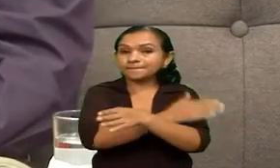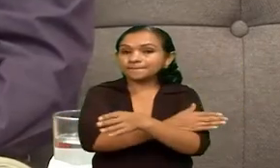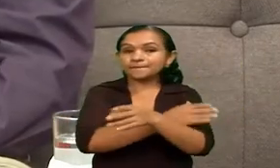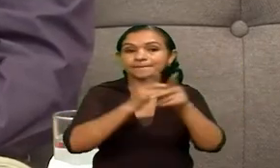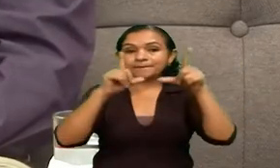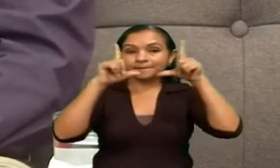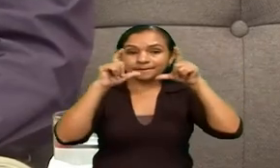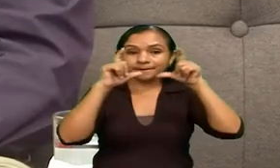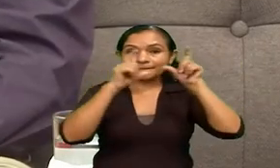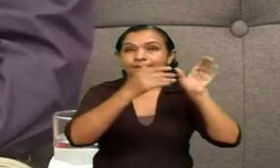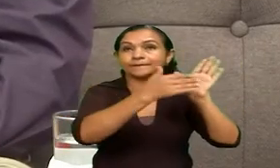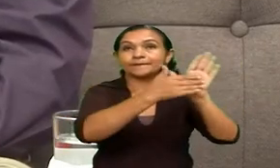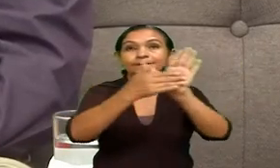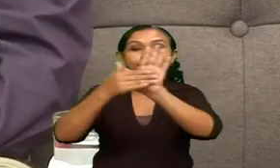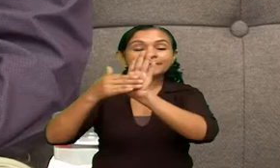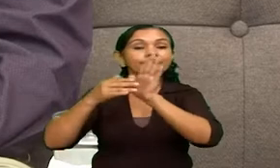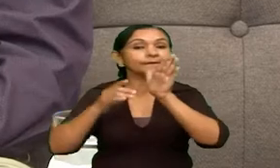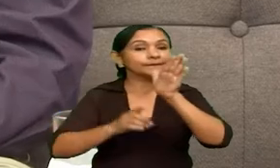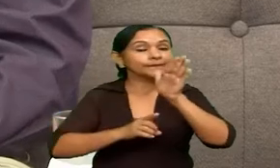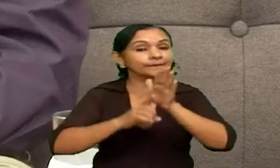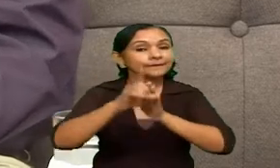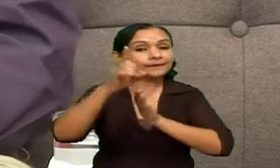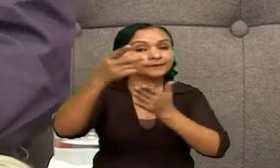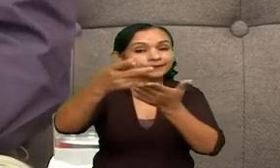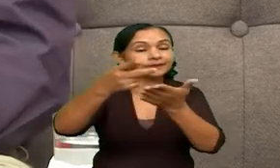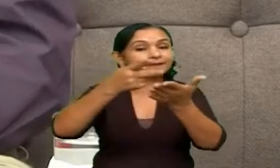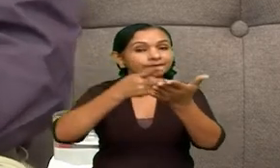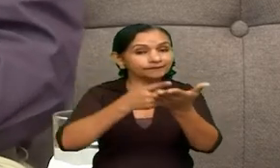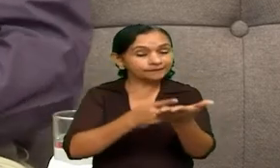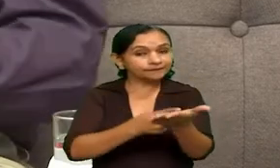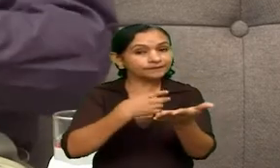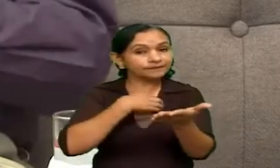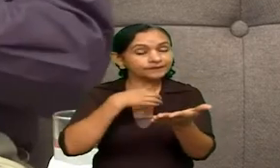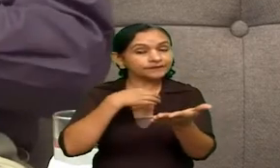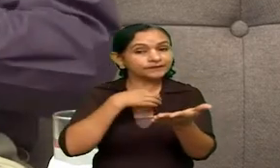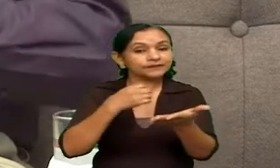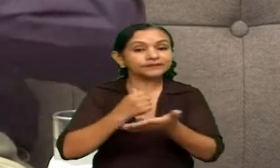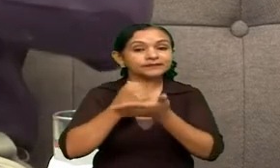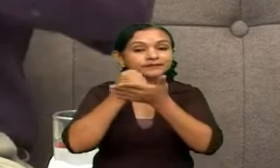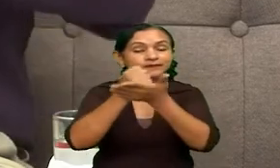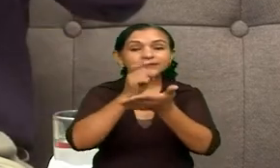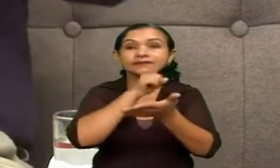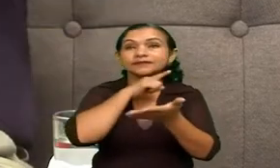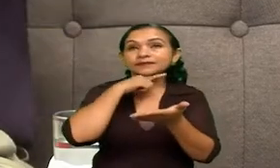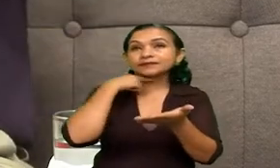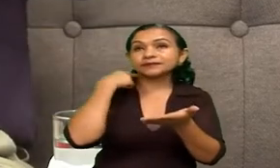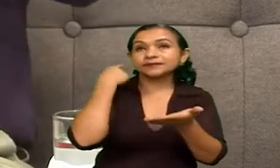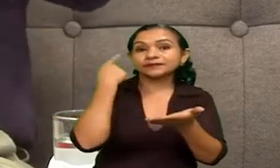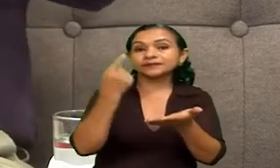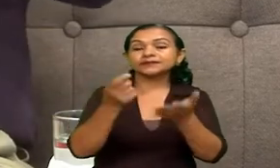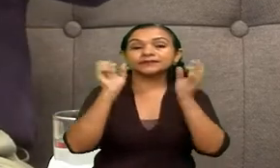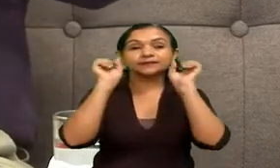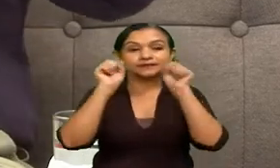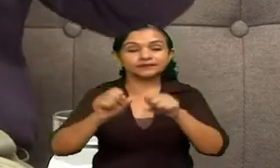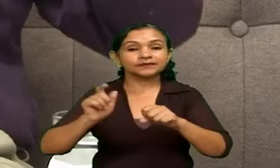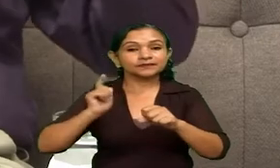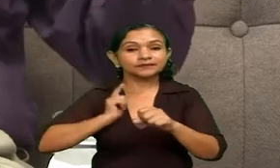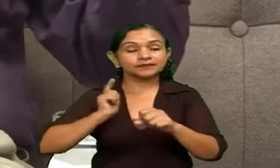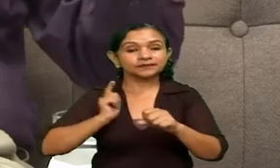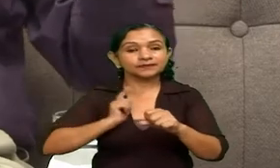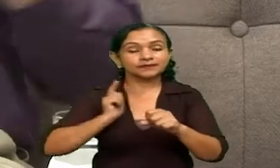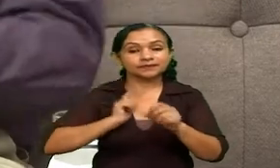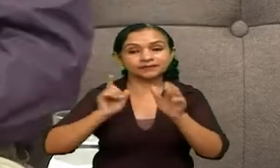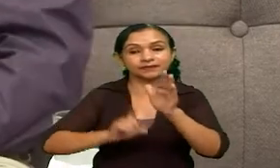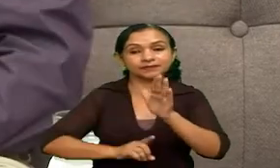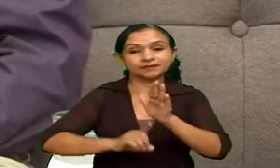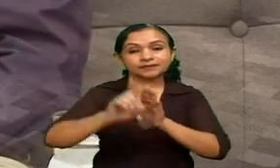láminas, desarrollando proyectos que vienen a garantizar capacidad suficiente para el